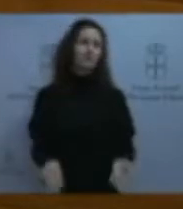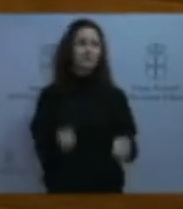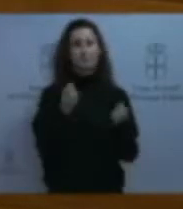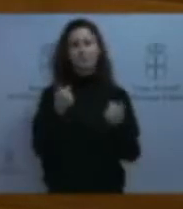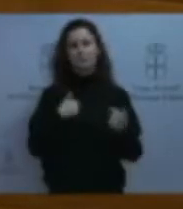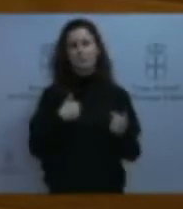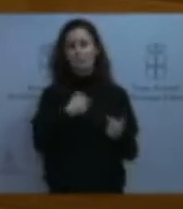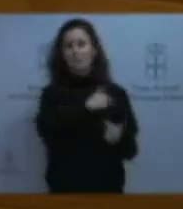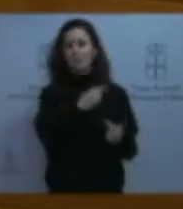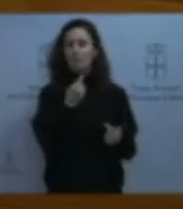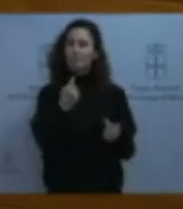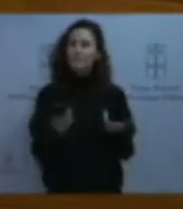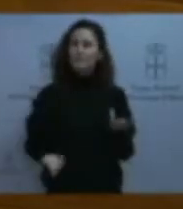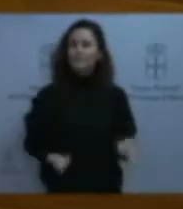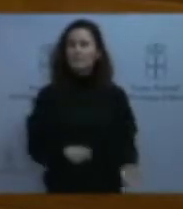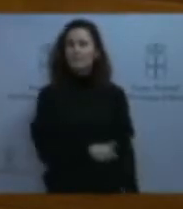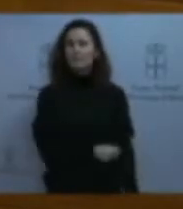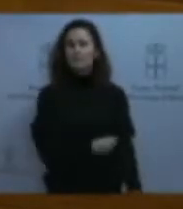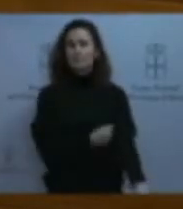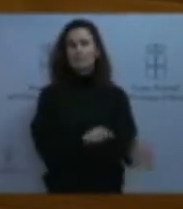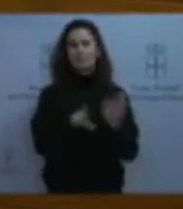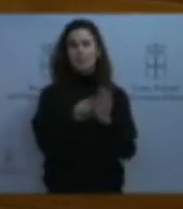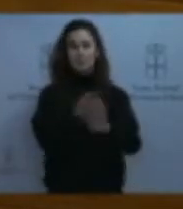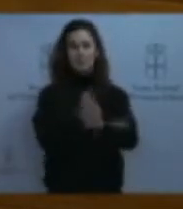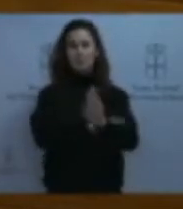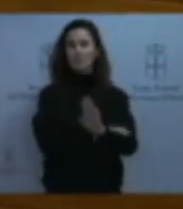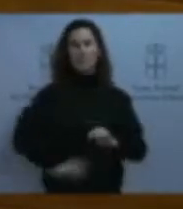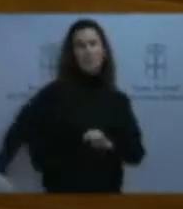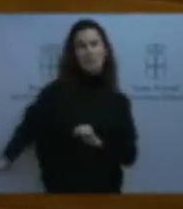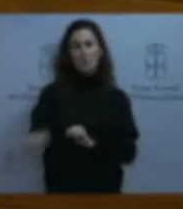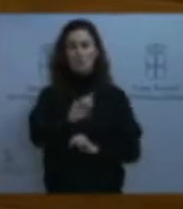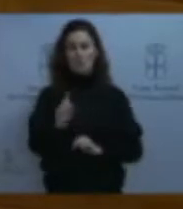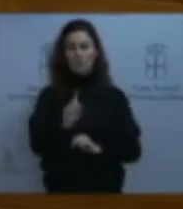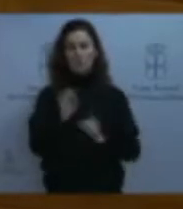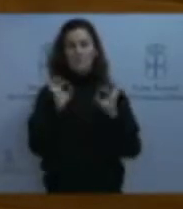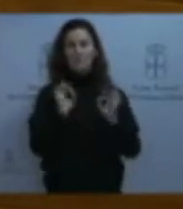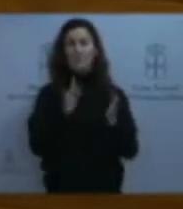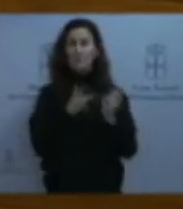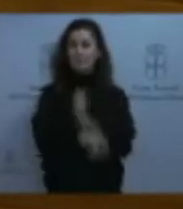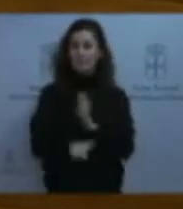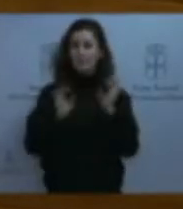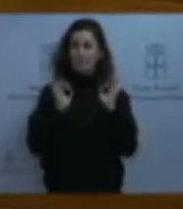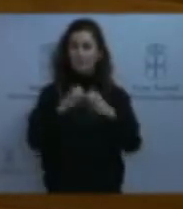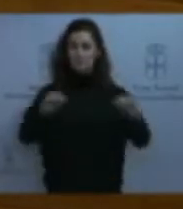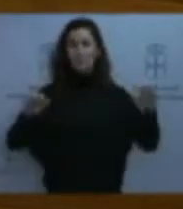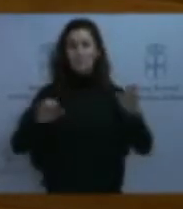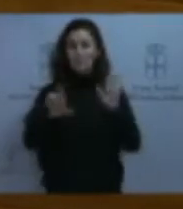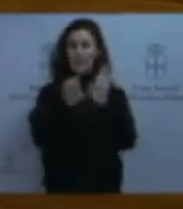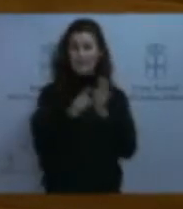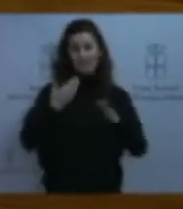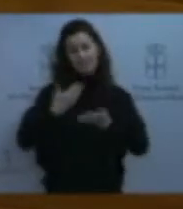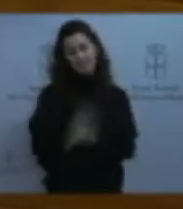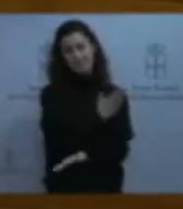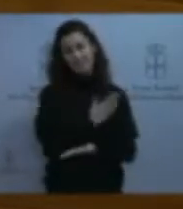inicio. No es una ley del Gobierno, es una ley de esta Cámara. Usted no le pedirá al Gobierno que no aplique una ley. Esto, en primer lugar. O solo las leyes